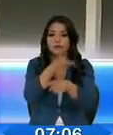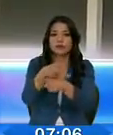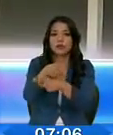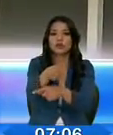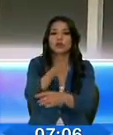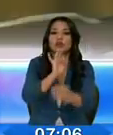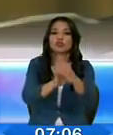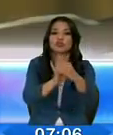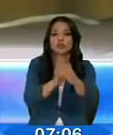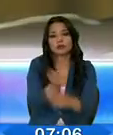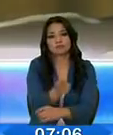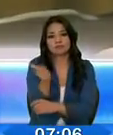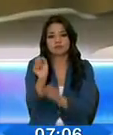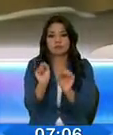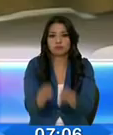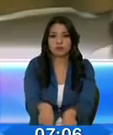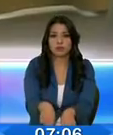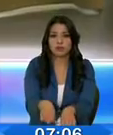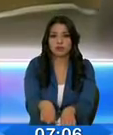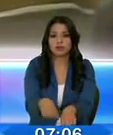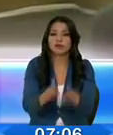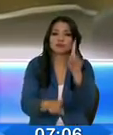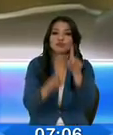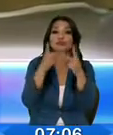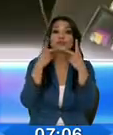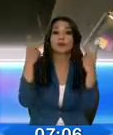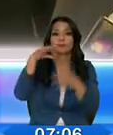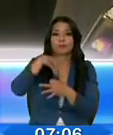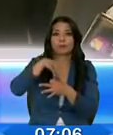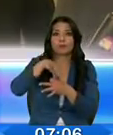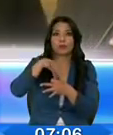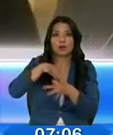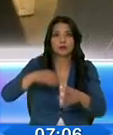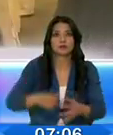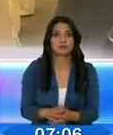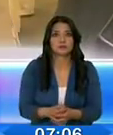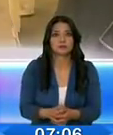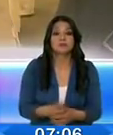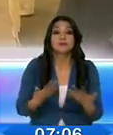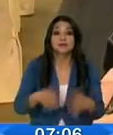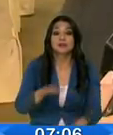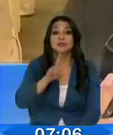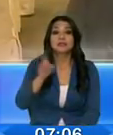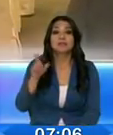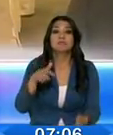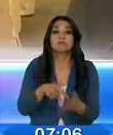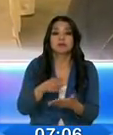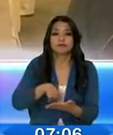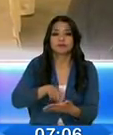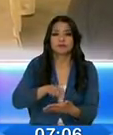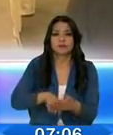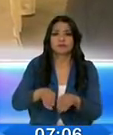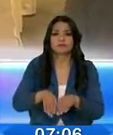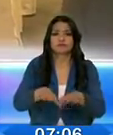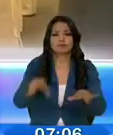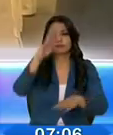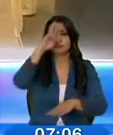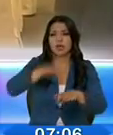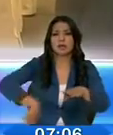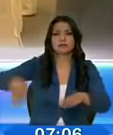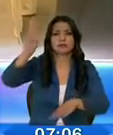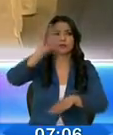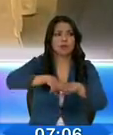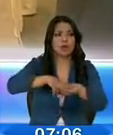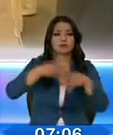Participación Ciudadana y Control Social por medio de una consulta popular. Tenemos más de 100.000 firmas recogidas a nivel nacional. Hemos